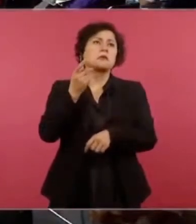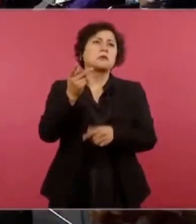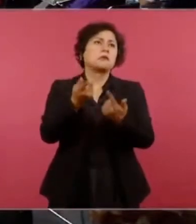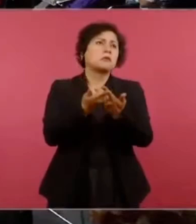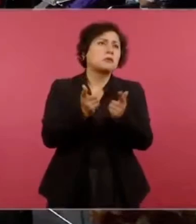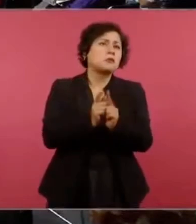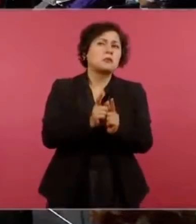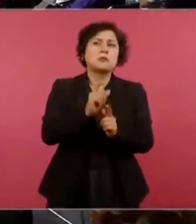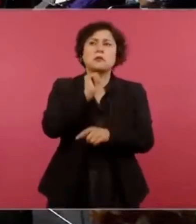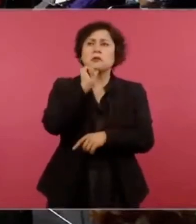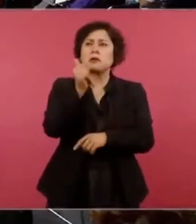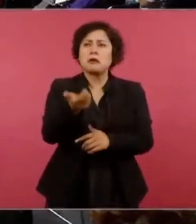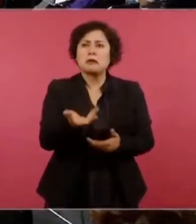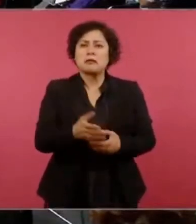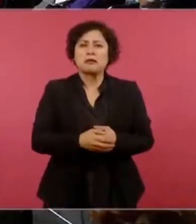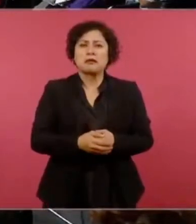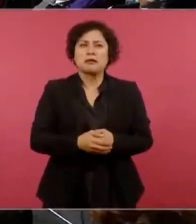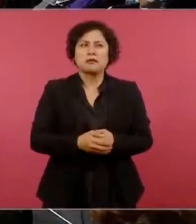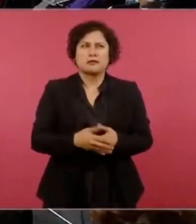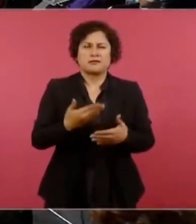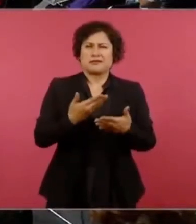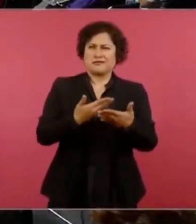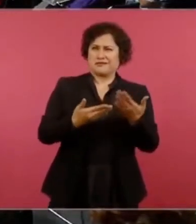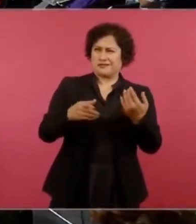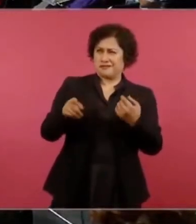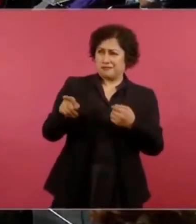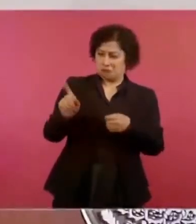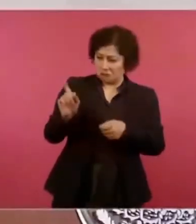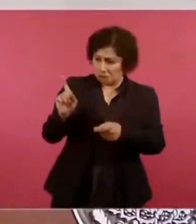y ahora resulta que sí.